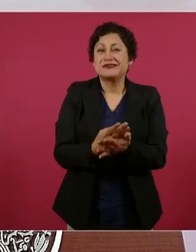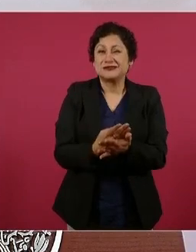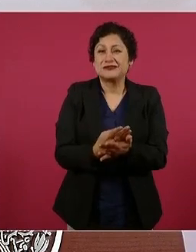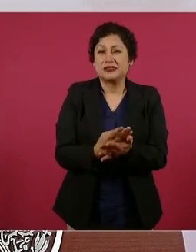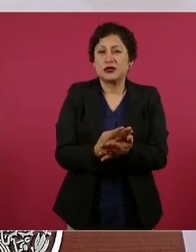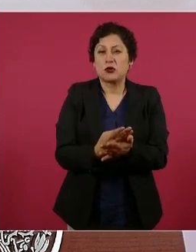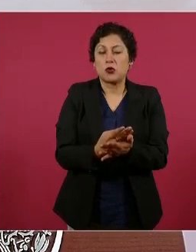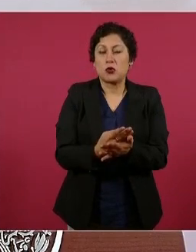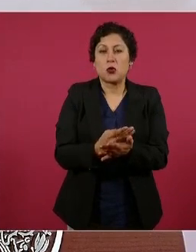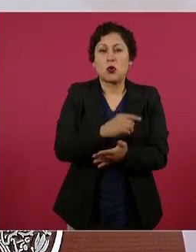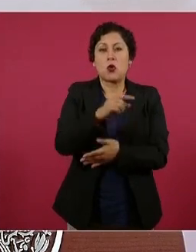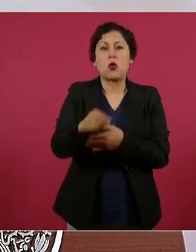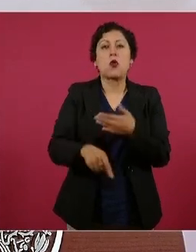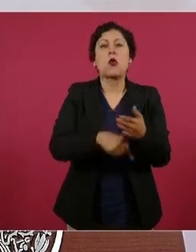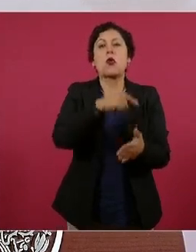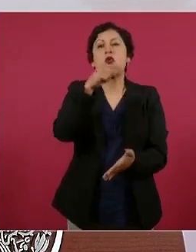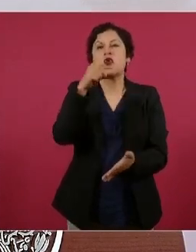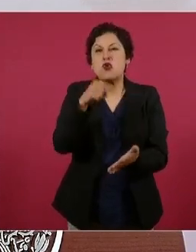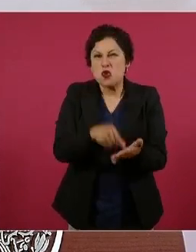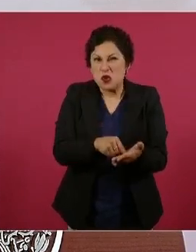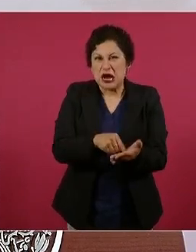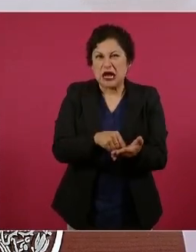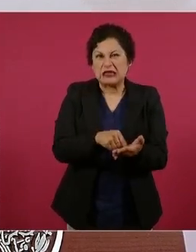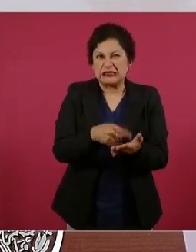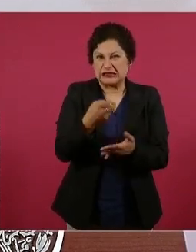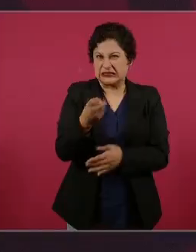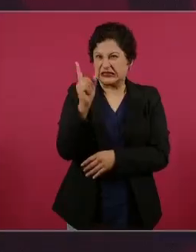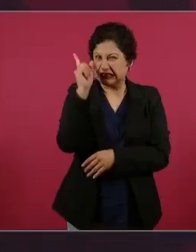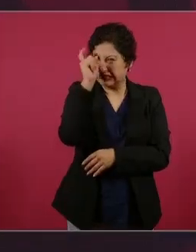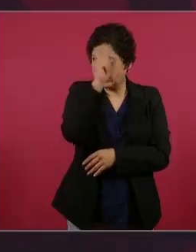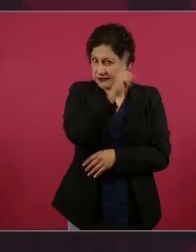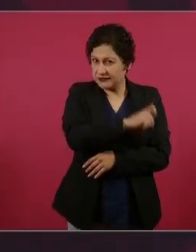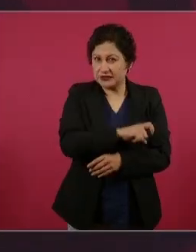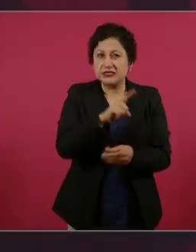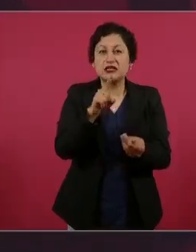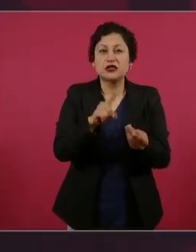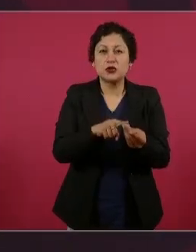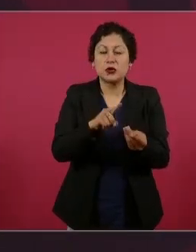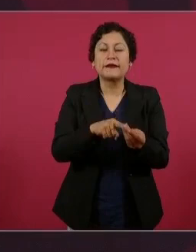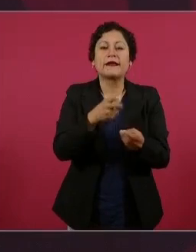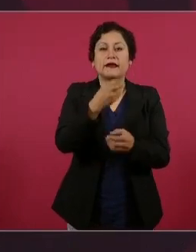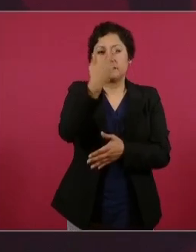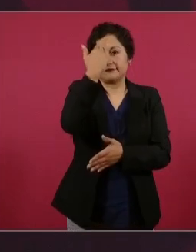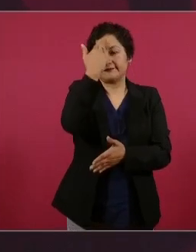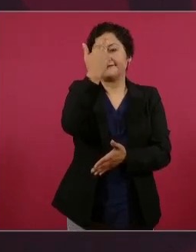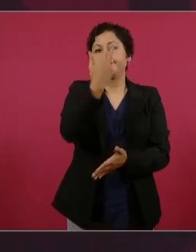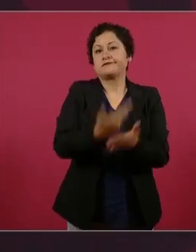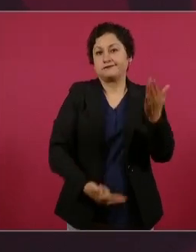donde no hemos podido lograr una disminución es en extorsión.